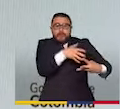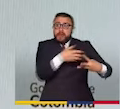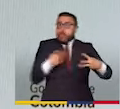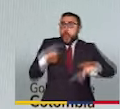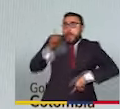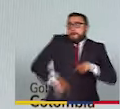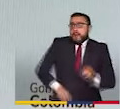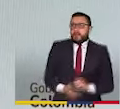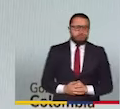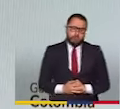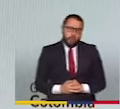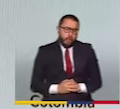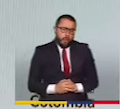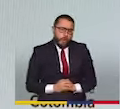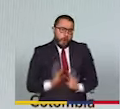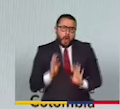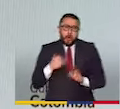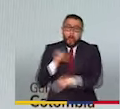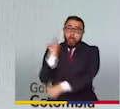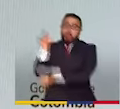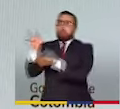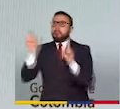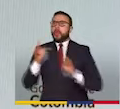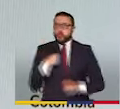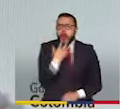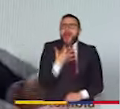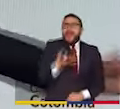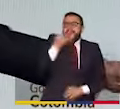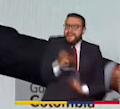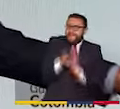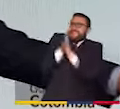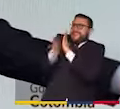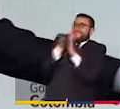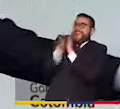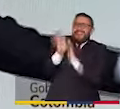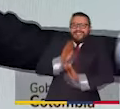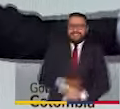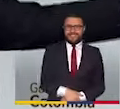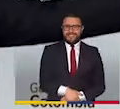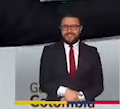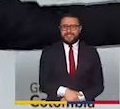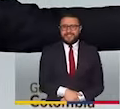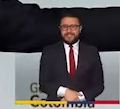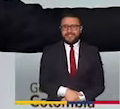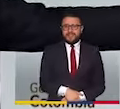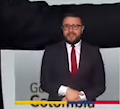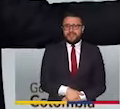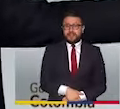verdad hasta donde es posible. Y no son los en plural, porque entonces habría una